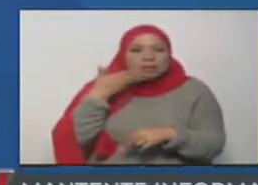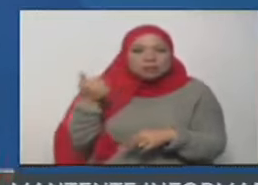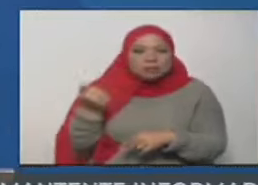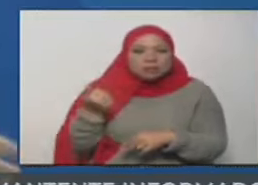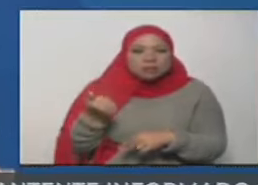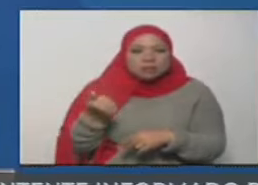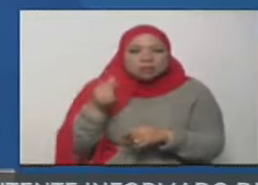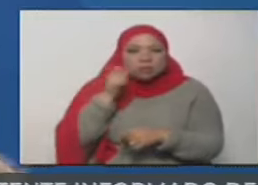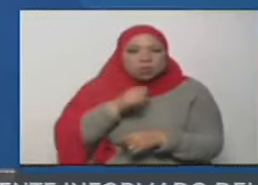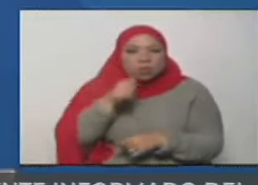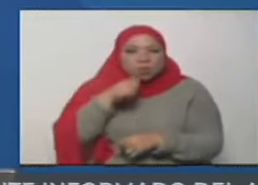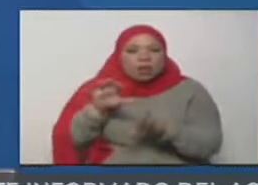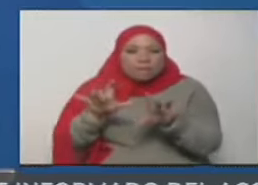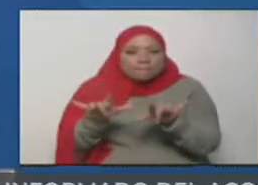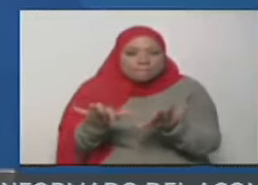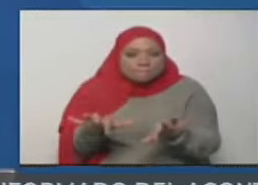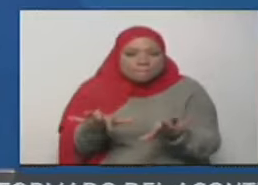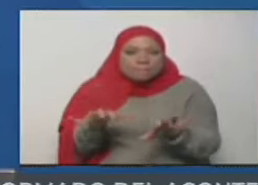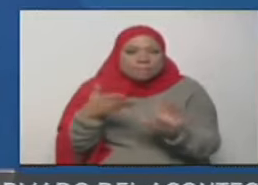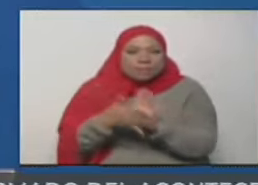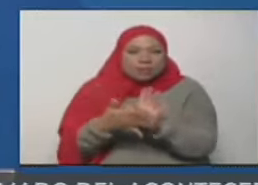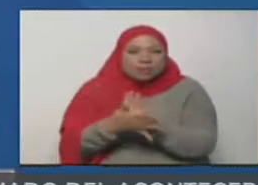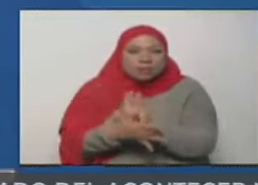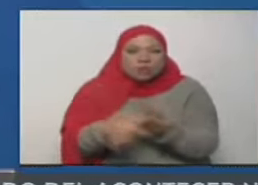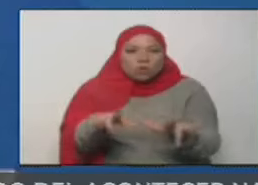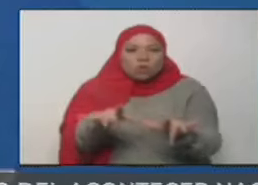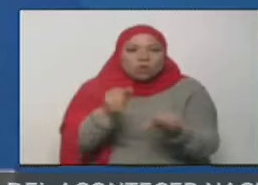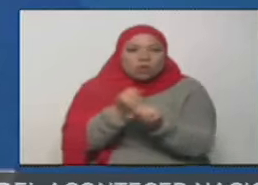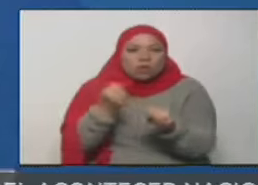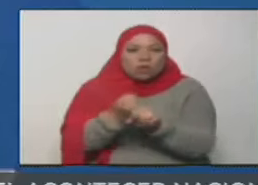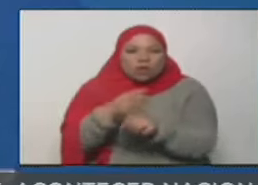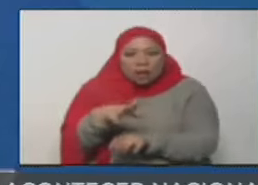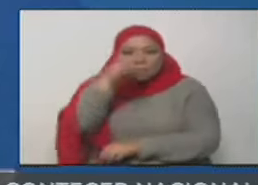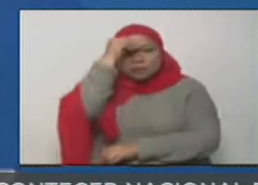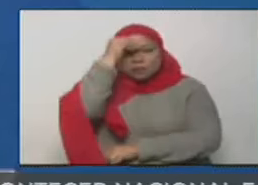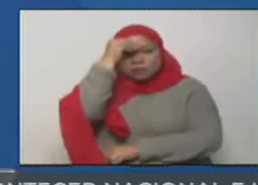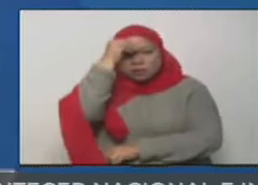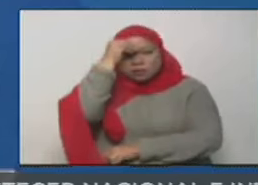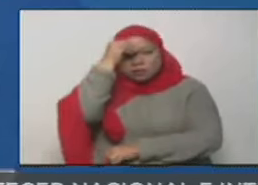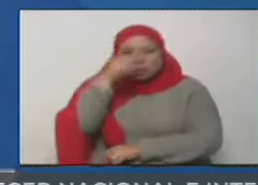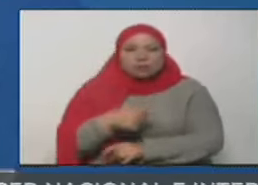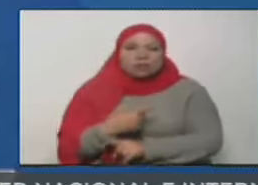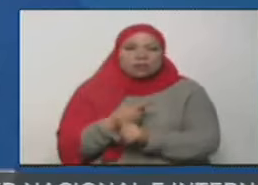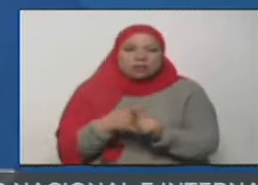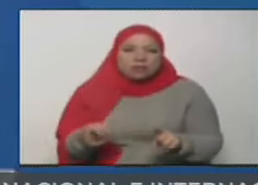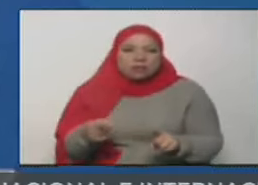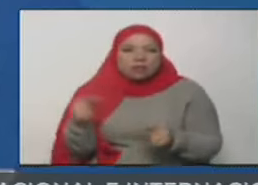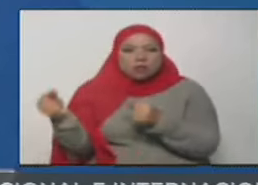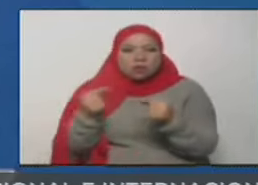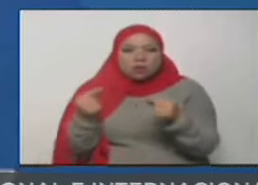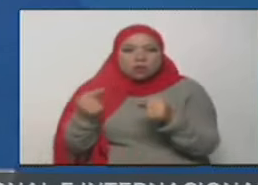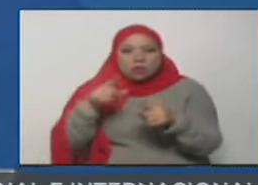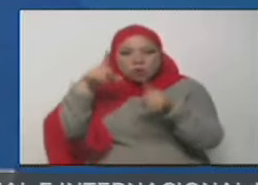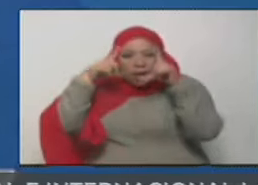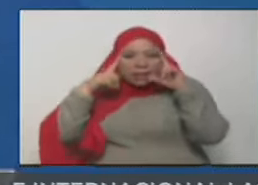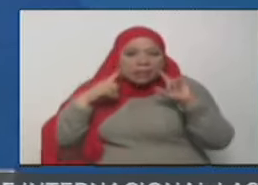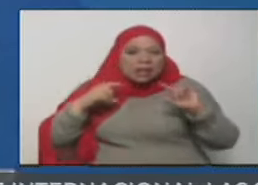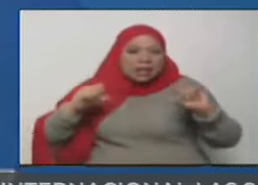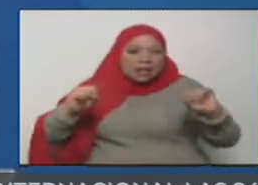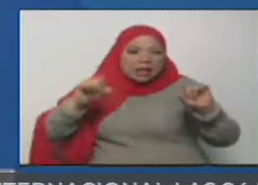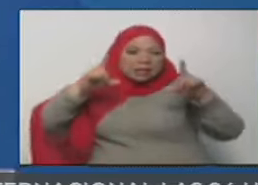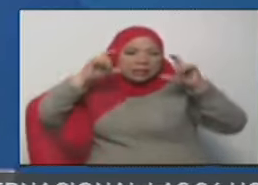el rendimiento de las computadoras, es decir, para que las computadoras aprendan. Pero, presidente, él ha hablado acerca de la inteligencia artificial